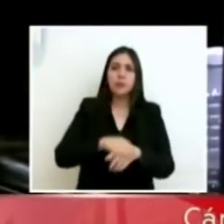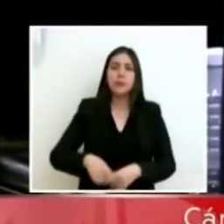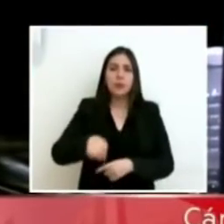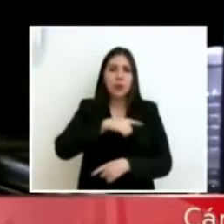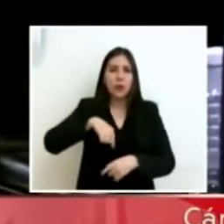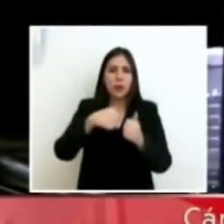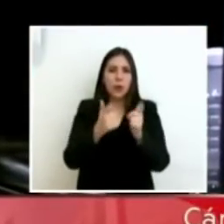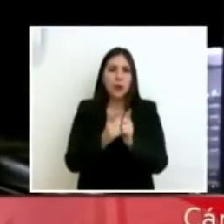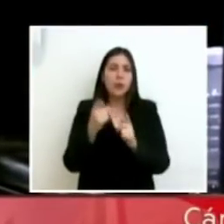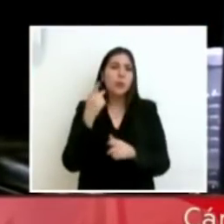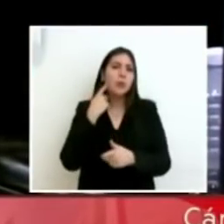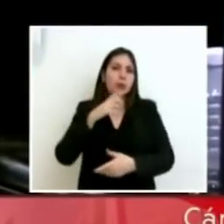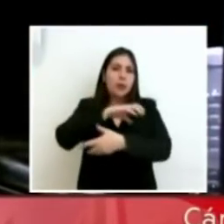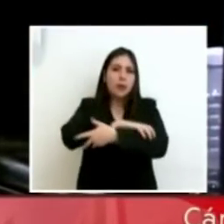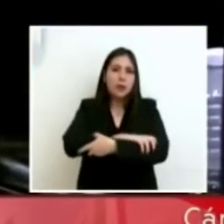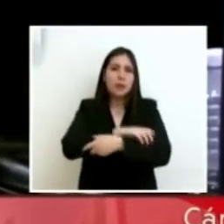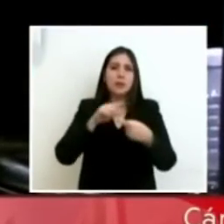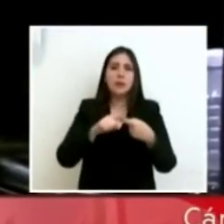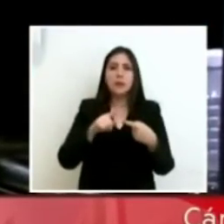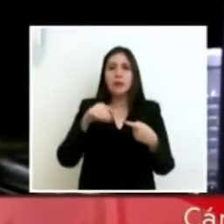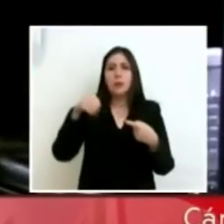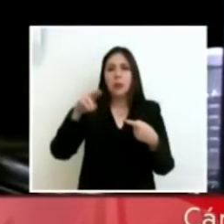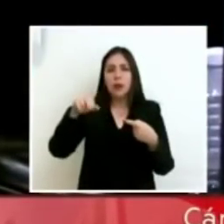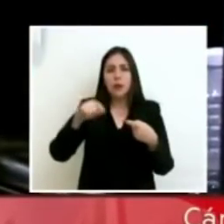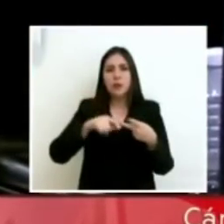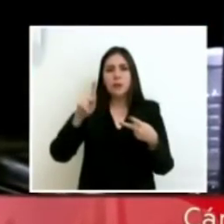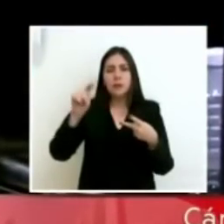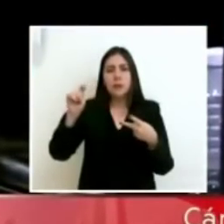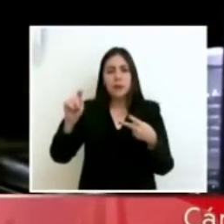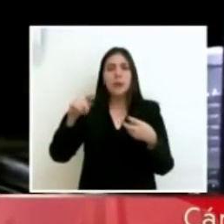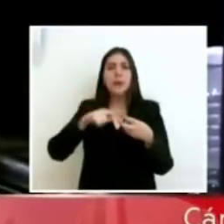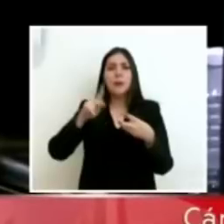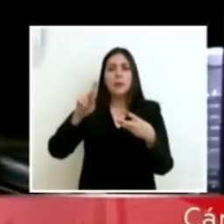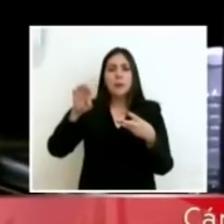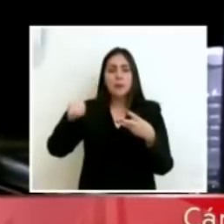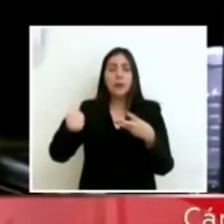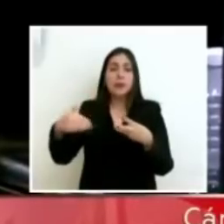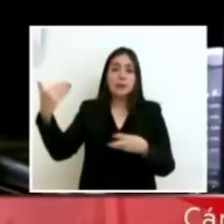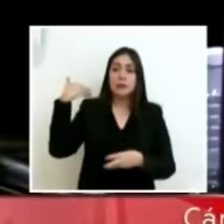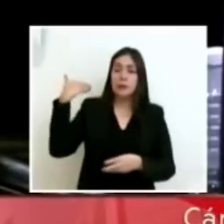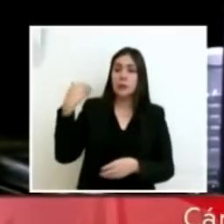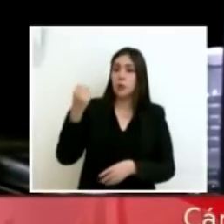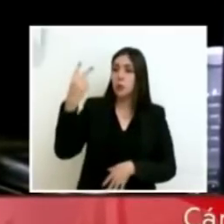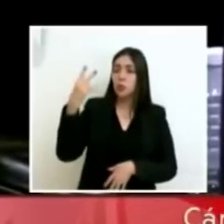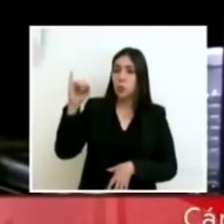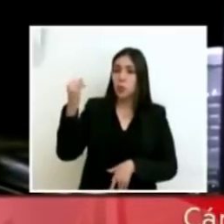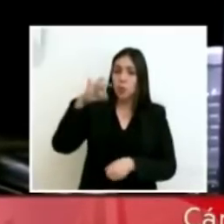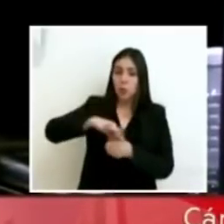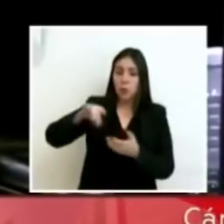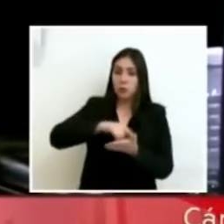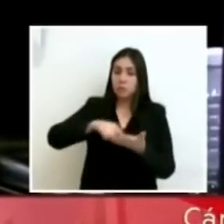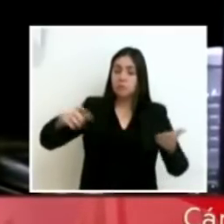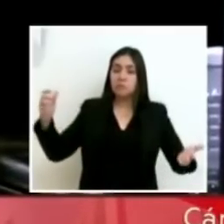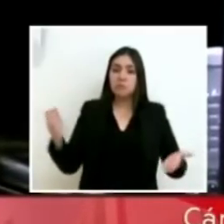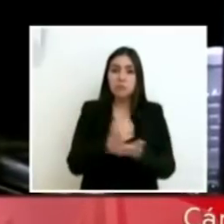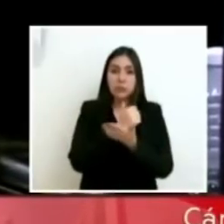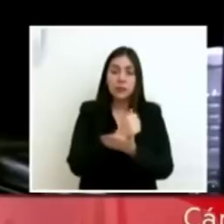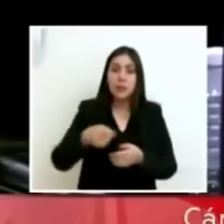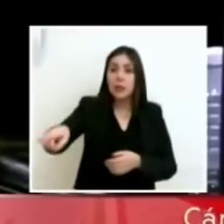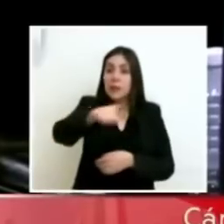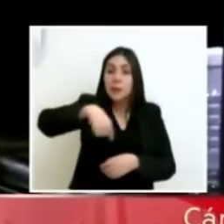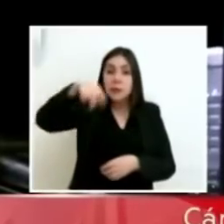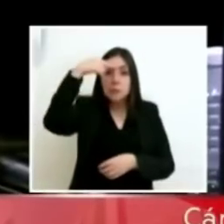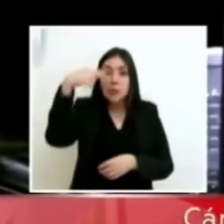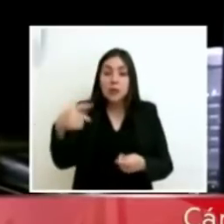Historia recibió la votación mayoritaria en la pasada elección el 2 de junio. Y con ello recibimos la encomienda del pueblo de